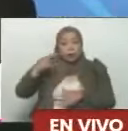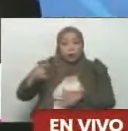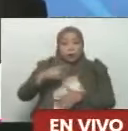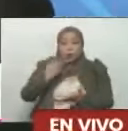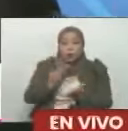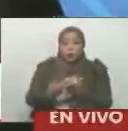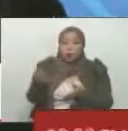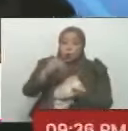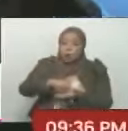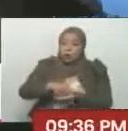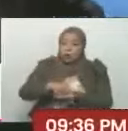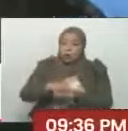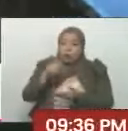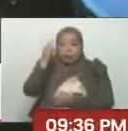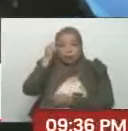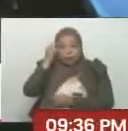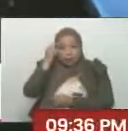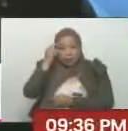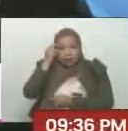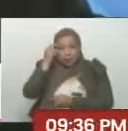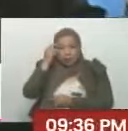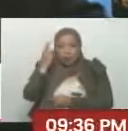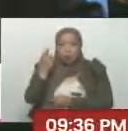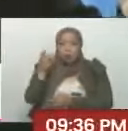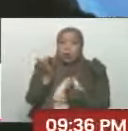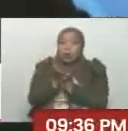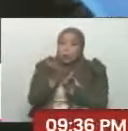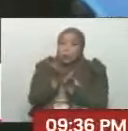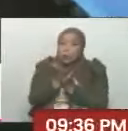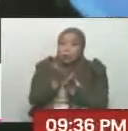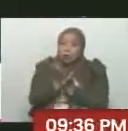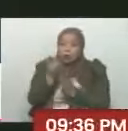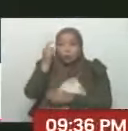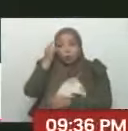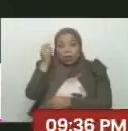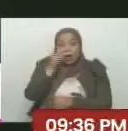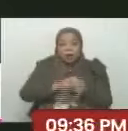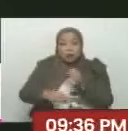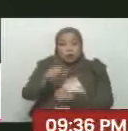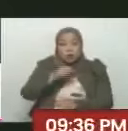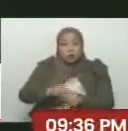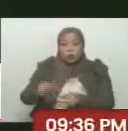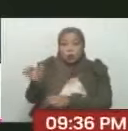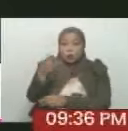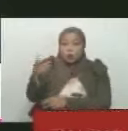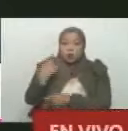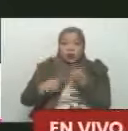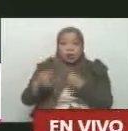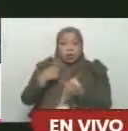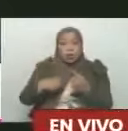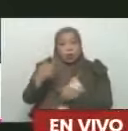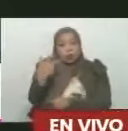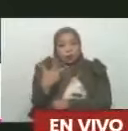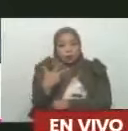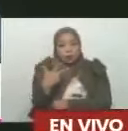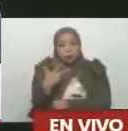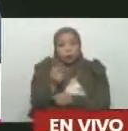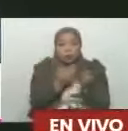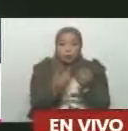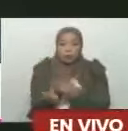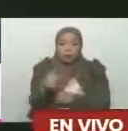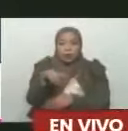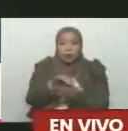que volvamos a celebrar en periodo escolar un día asociado a nuestro tricolor. ¿Qué dice Wilmer?